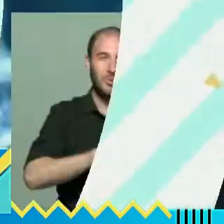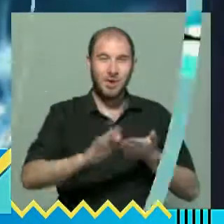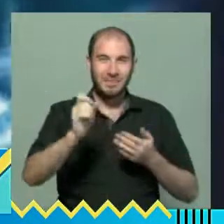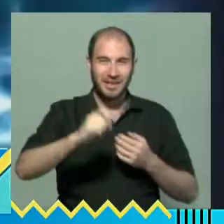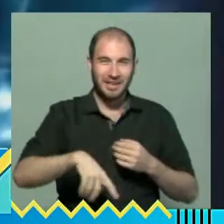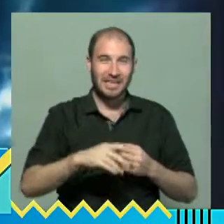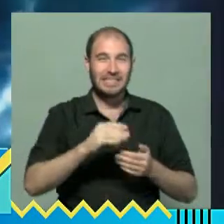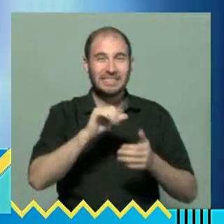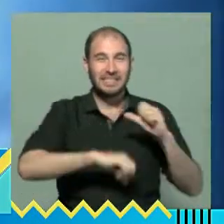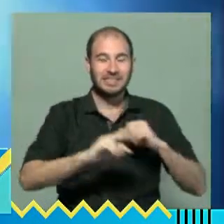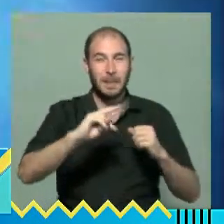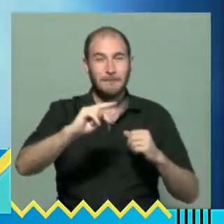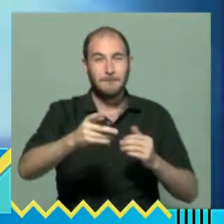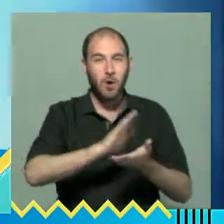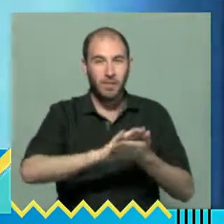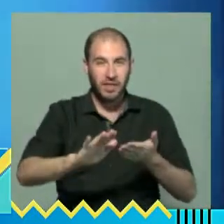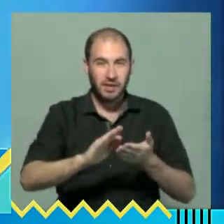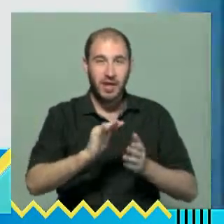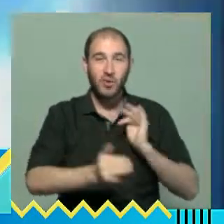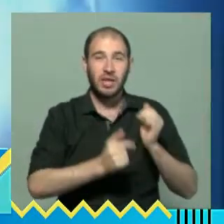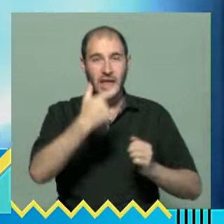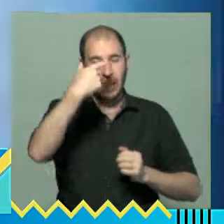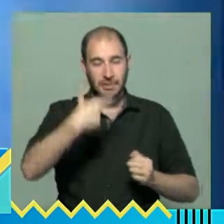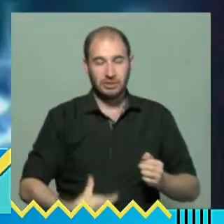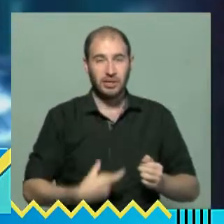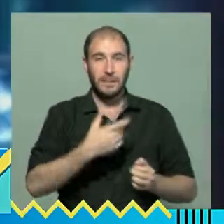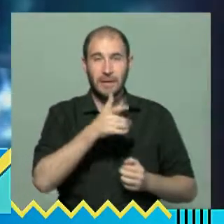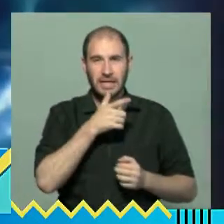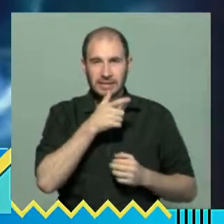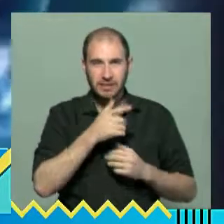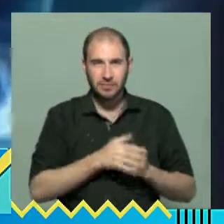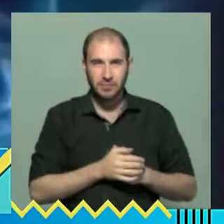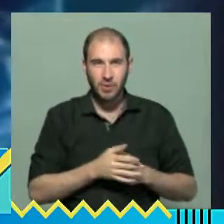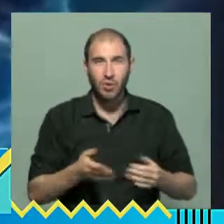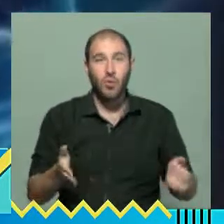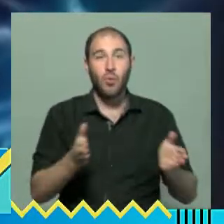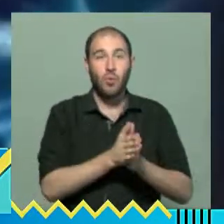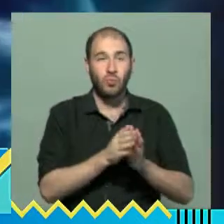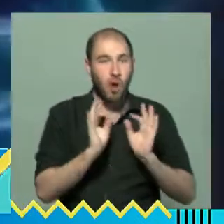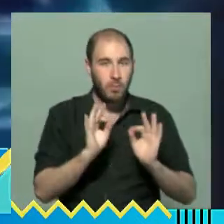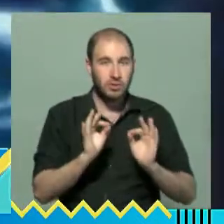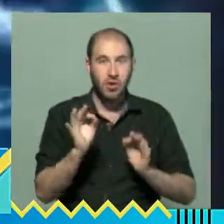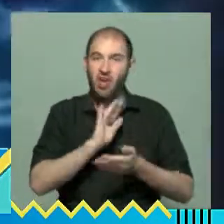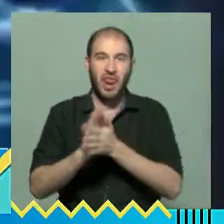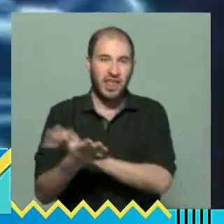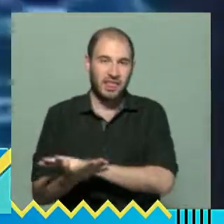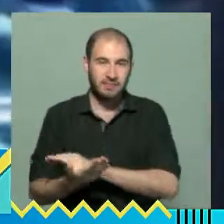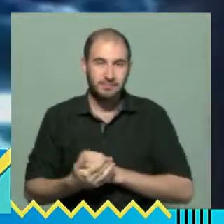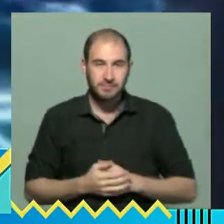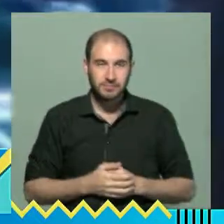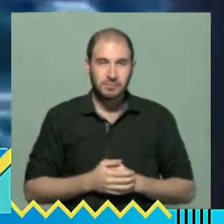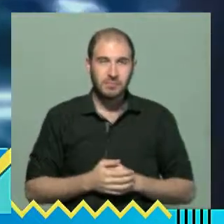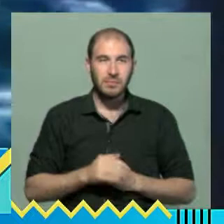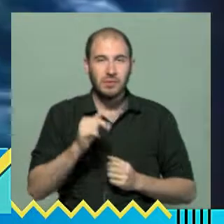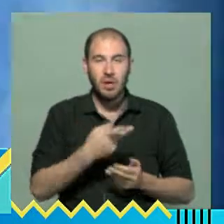ciencia posmoderna empieza a decir, no, el ser humano parece ser o todo junto o nada. Y esto